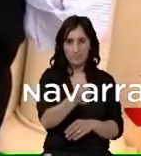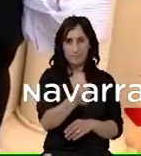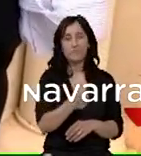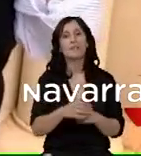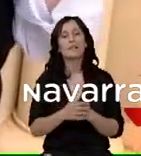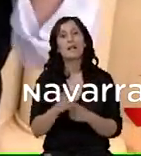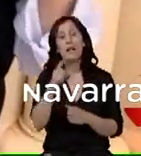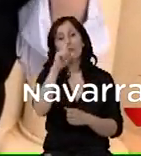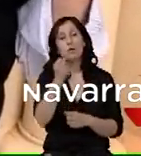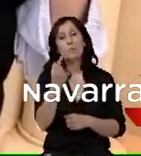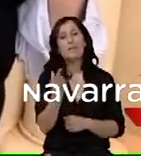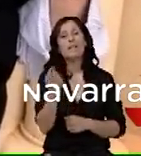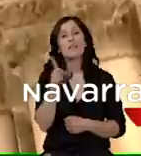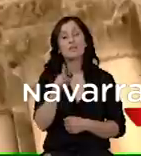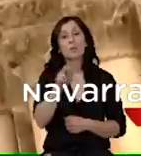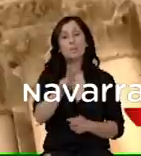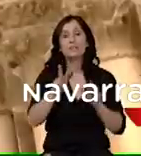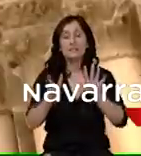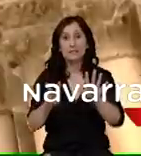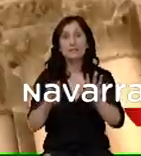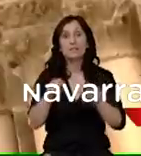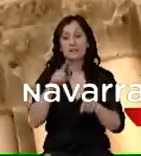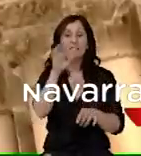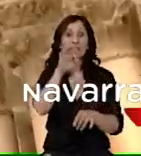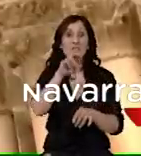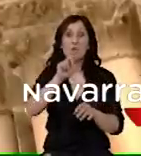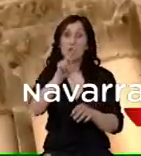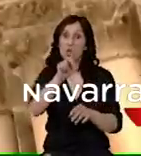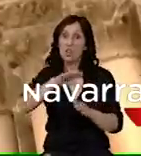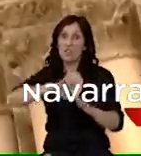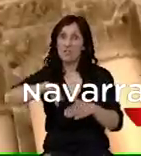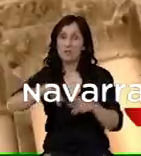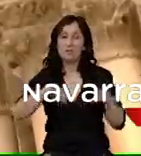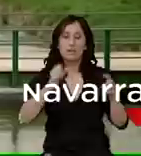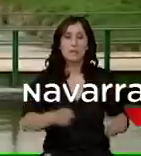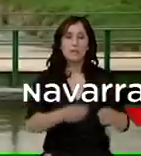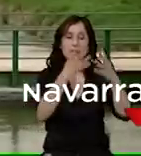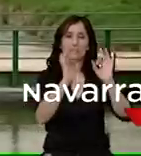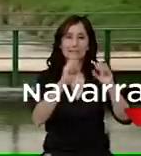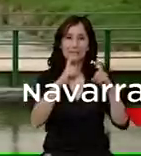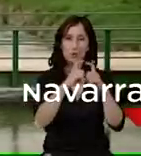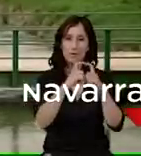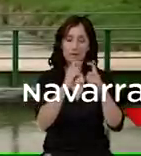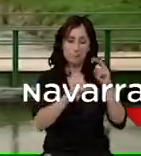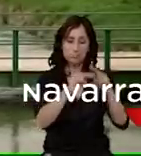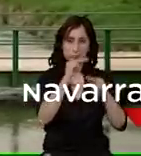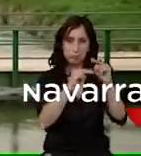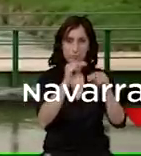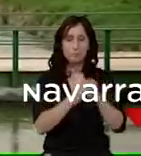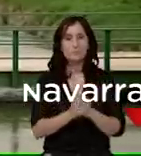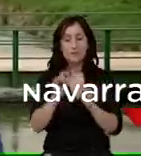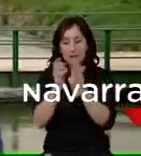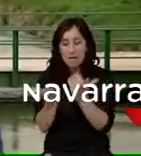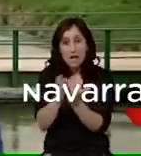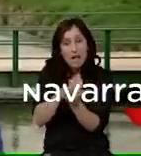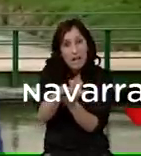a construir, más o menos a finales del siglo XII, esta iglesia románica. El canal, concede Teoguardo